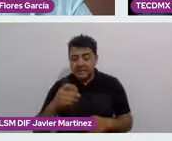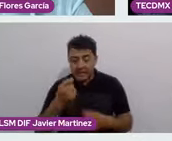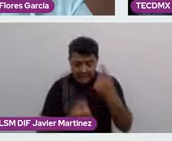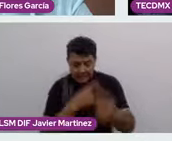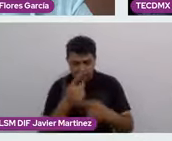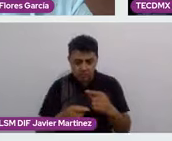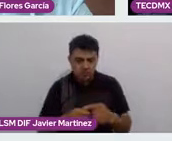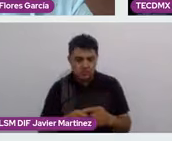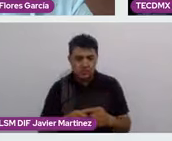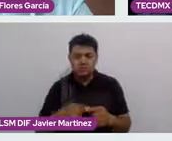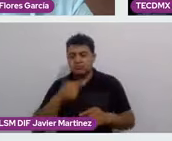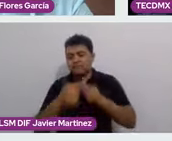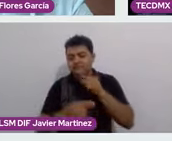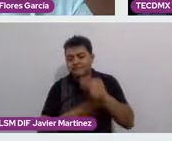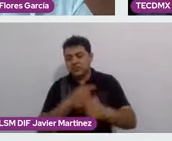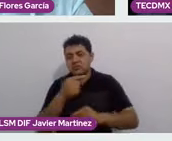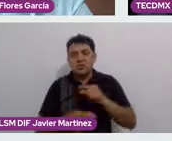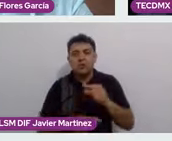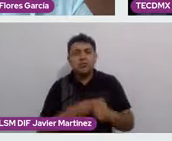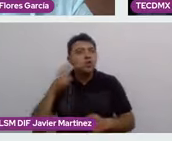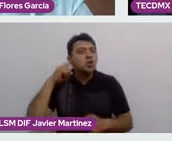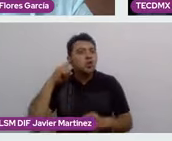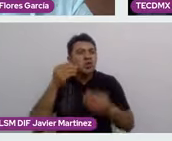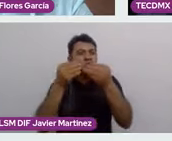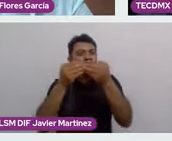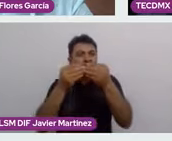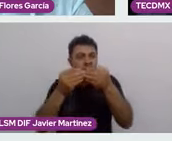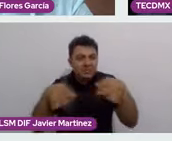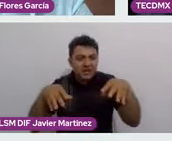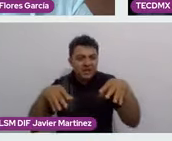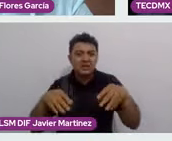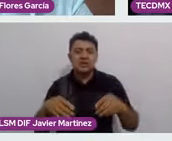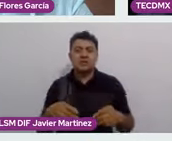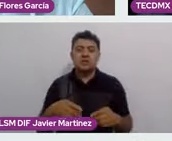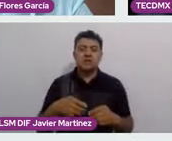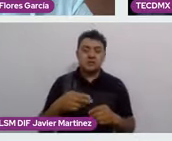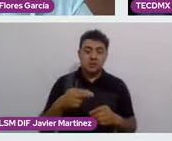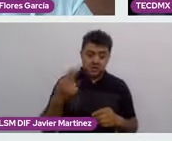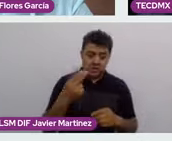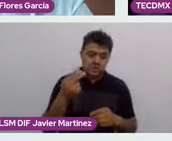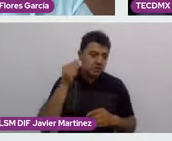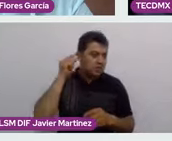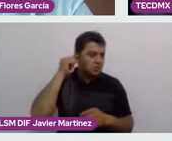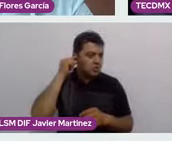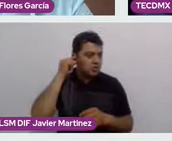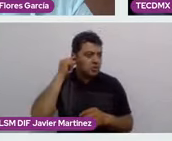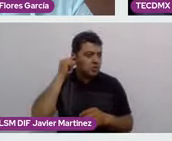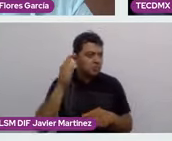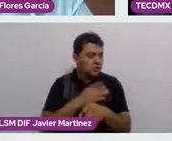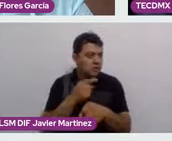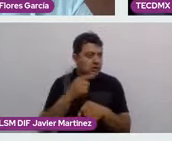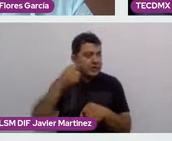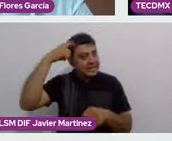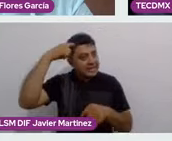Sí les va a ayudar, ¿sí? Y sobre todo les va a ayudar a que el cerebro no deje de oír. Nosotros oímos con el